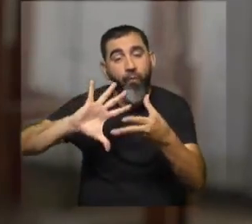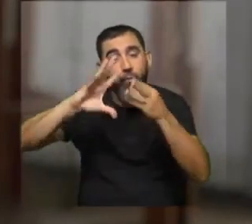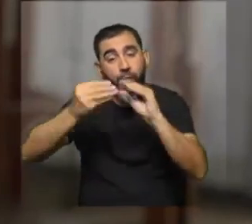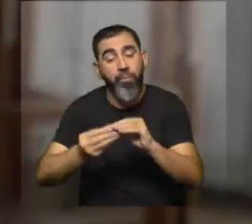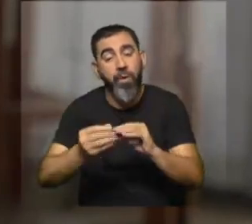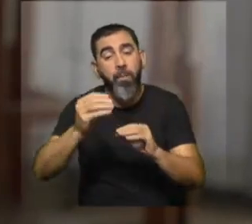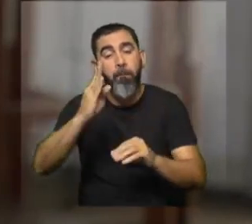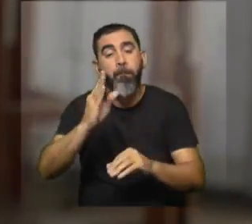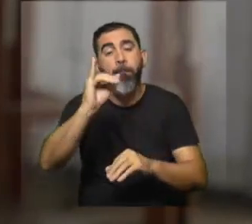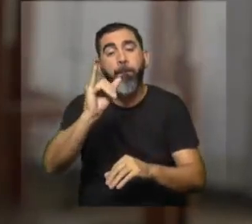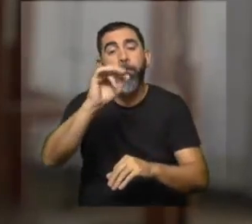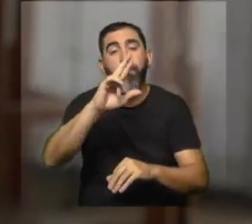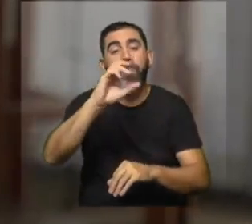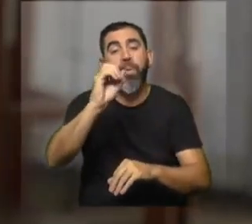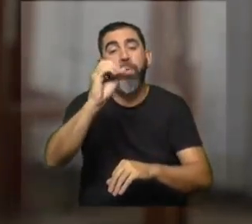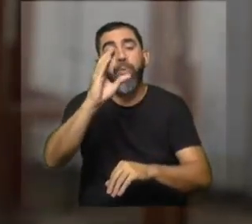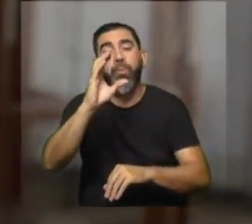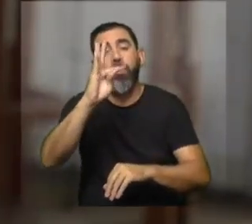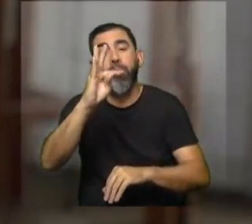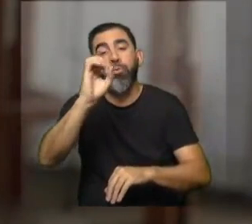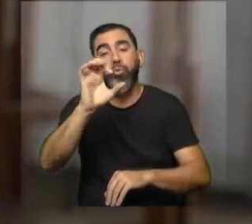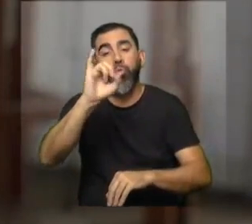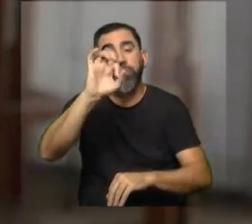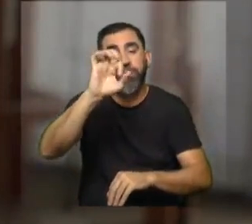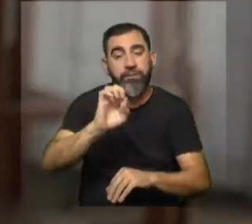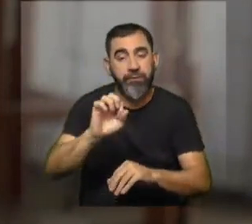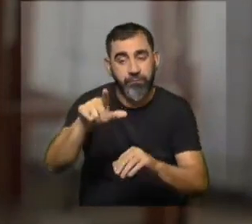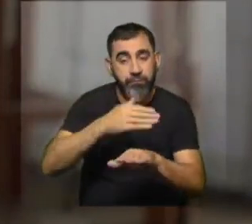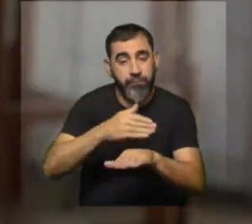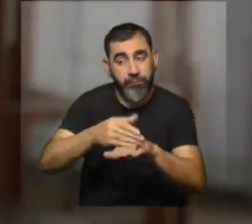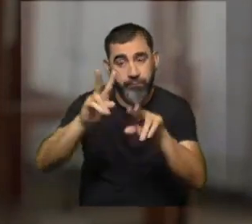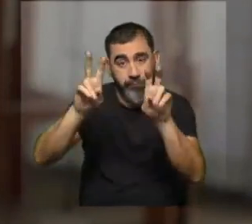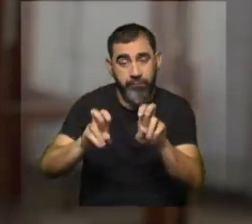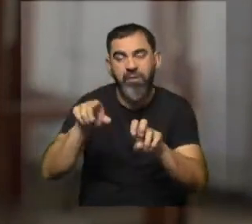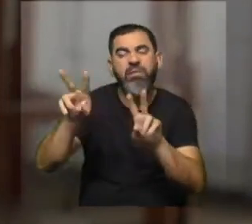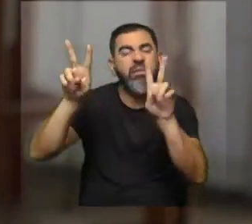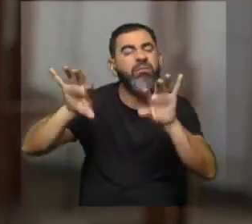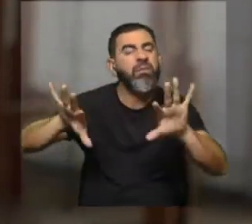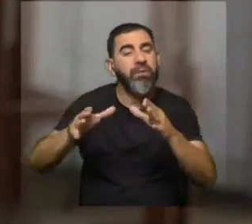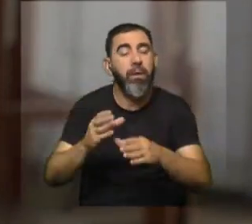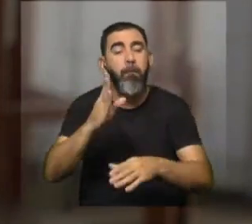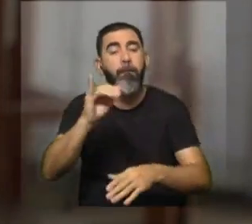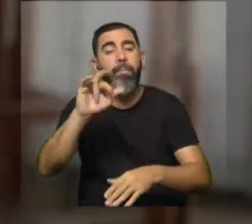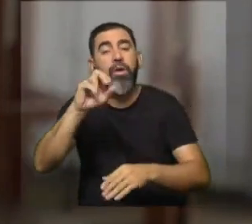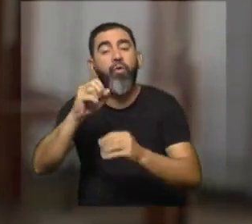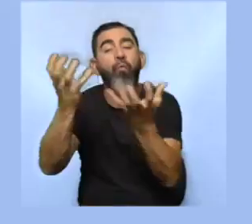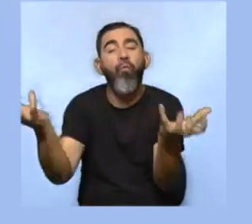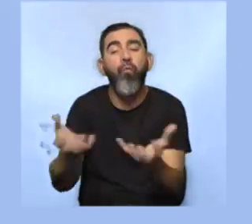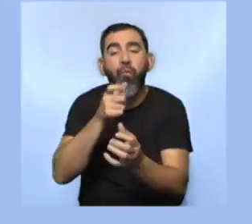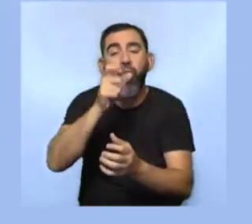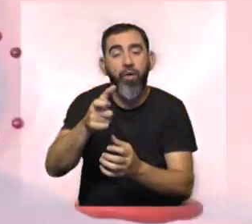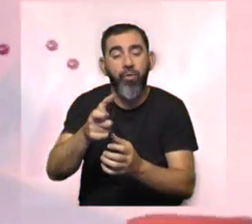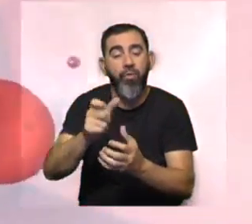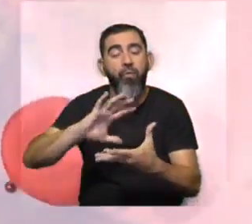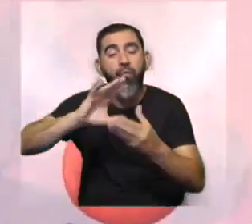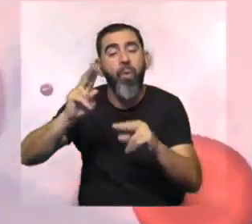la piroptosis como asociado al efecto antitumoral que tiene Salmonella. Y piroptosis, piro viene como de fuego, de calor, es un